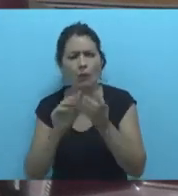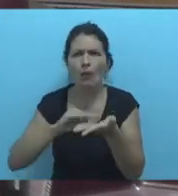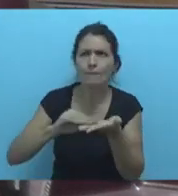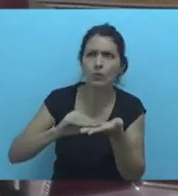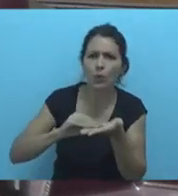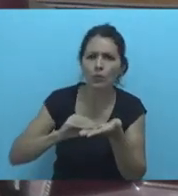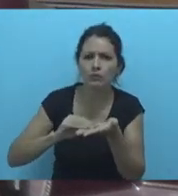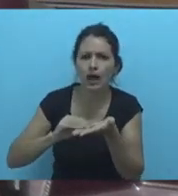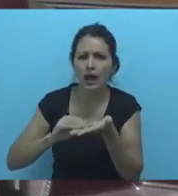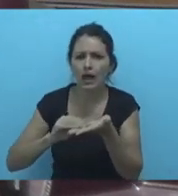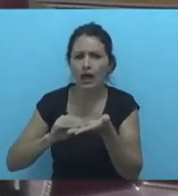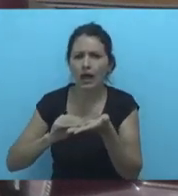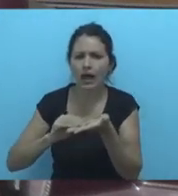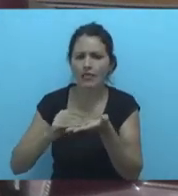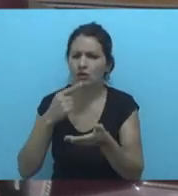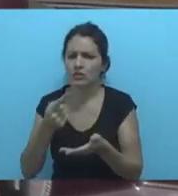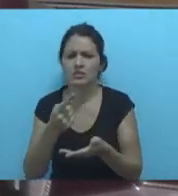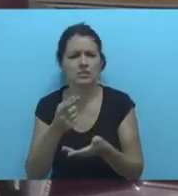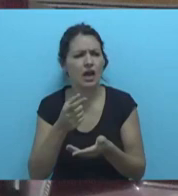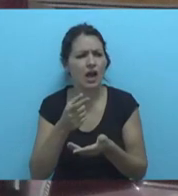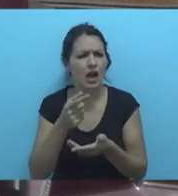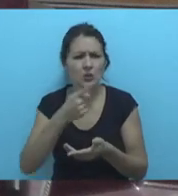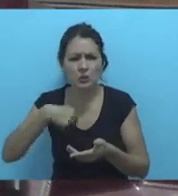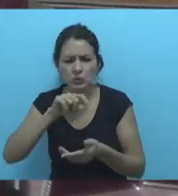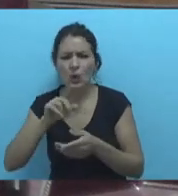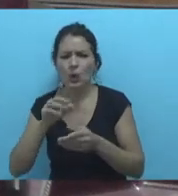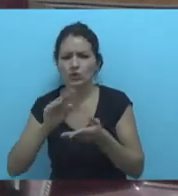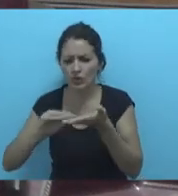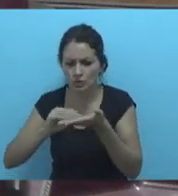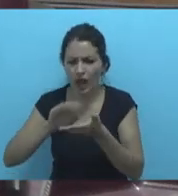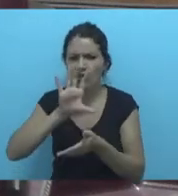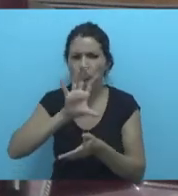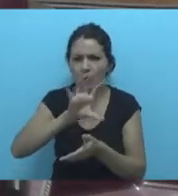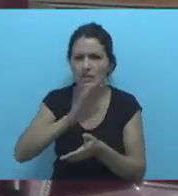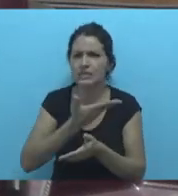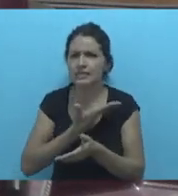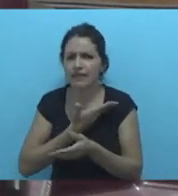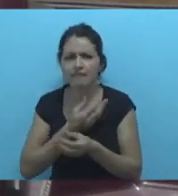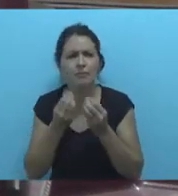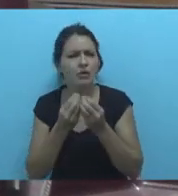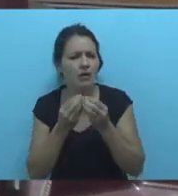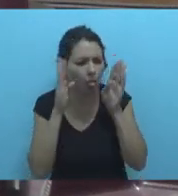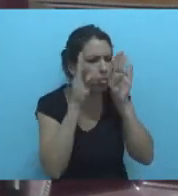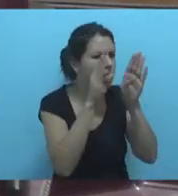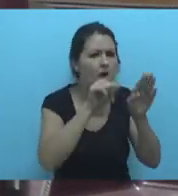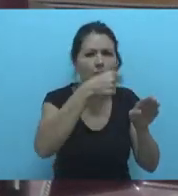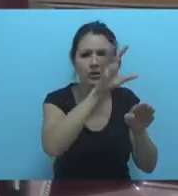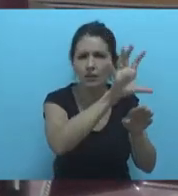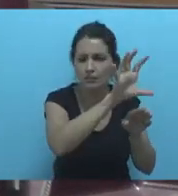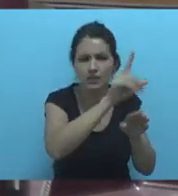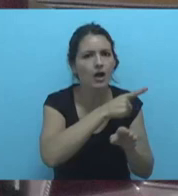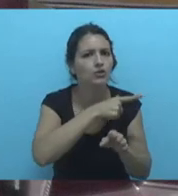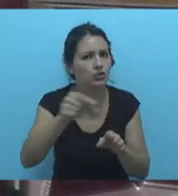qué hace una diputada provincial de Santa Fe hablando sobre Formosa. Bueno, nosotros tenemos la suerte de pertenecer a